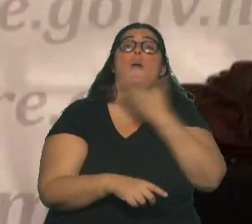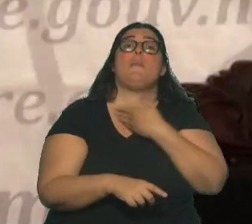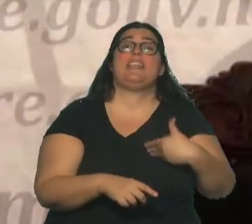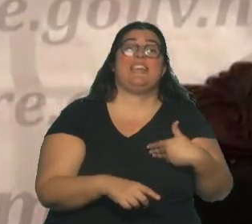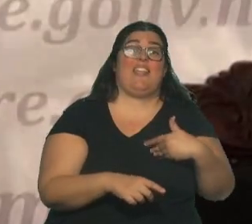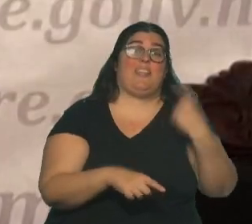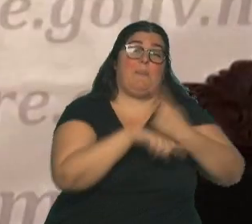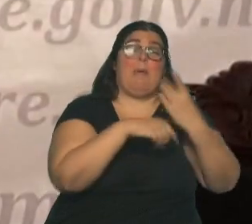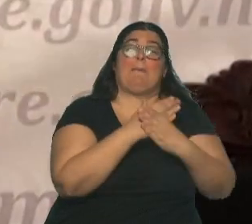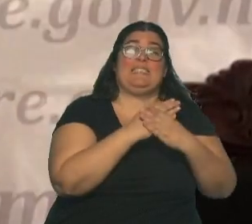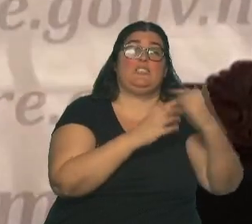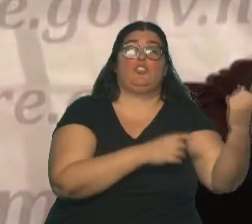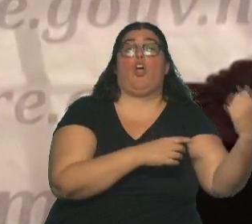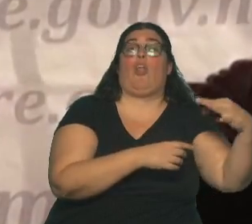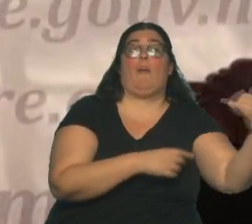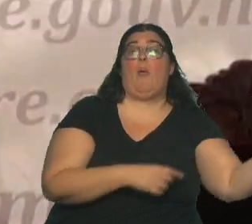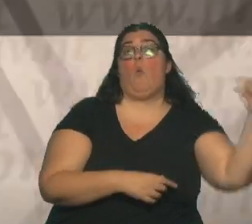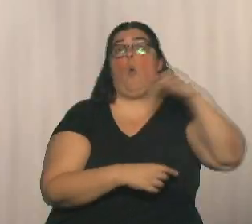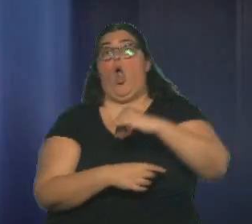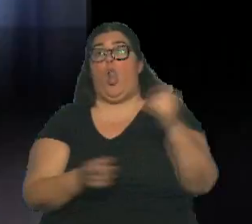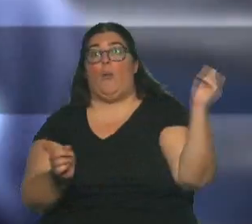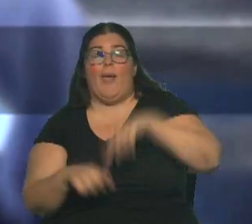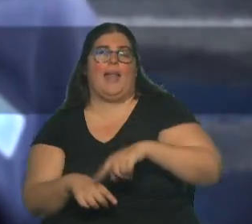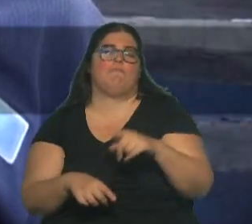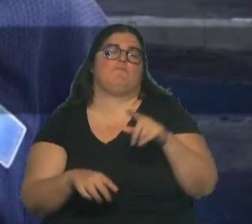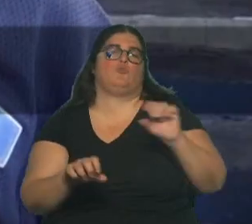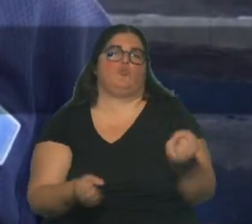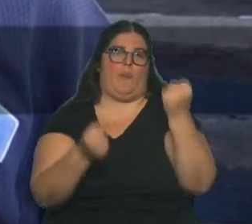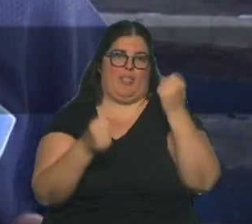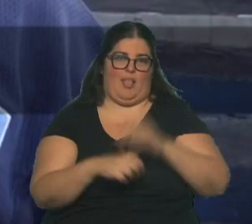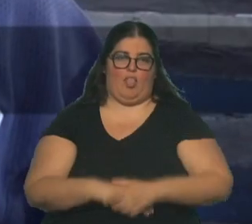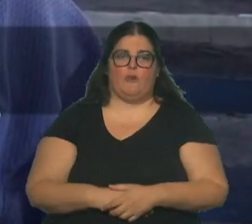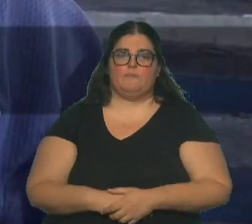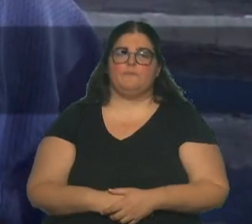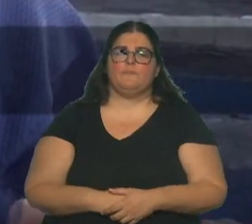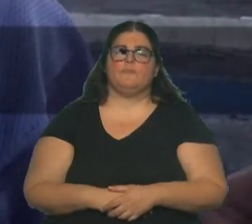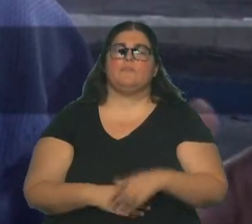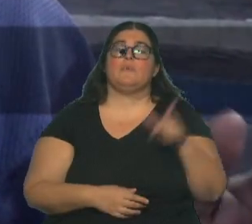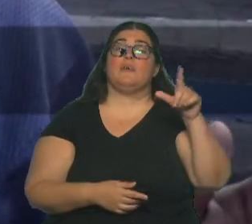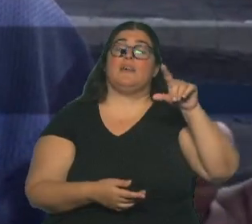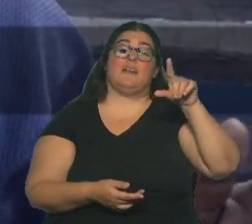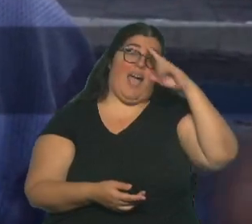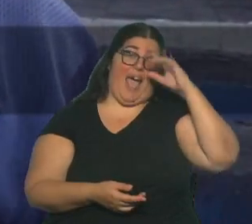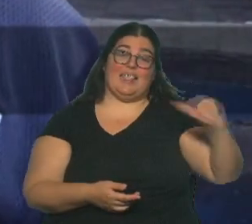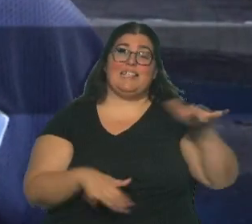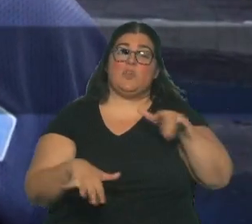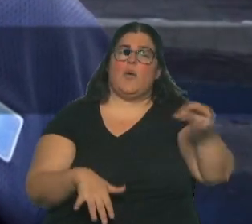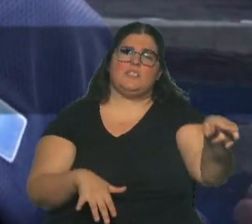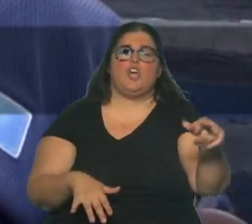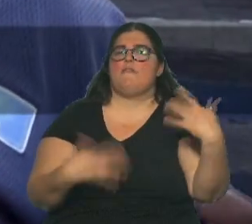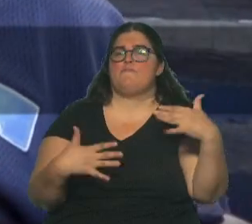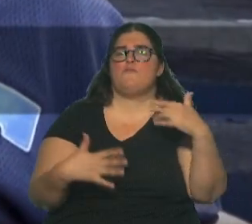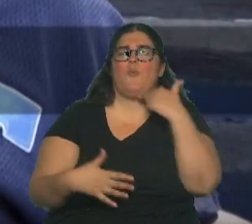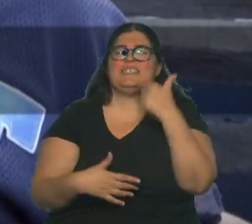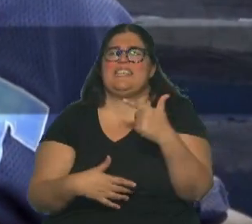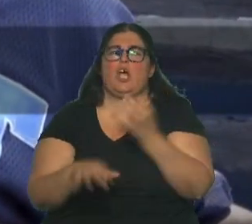primer ministro, quien debió aterrizar en Puerto Rico. Hier soir, bagay yo te tellement vin grave là, nèg yo entré, nèg yo vini, nèg yo